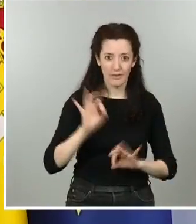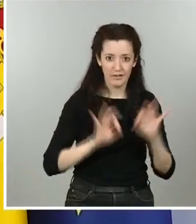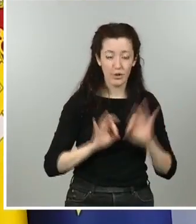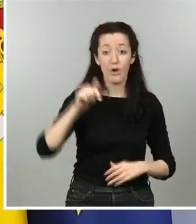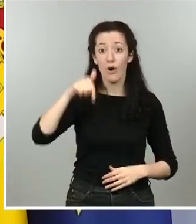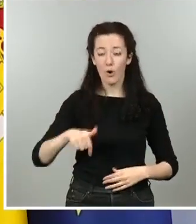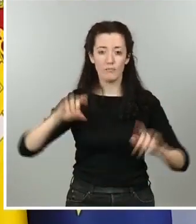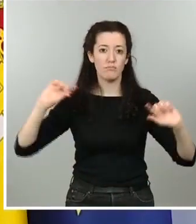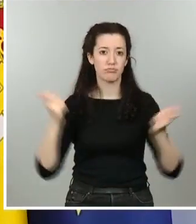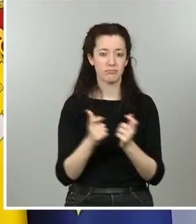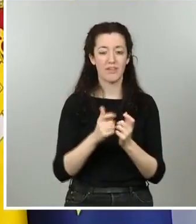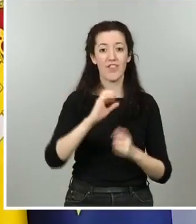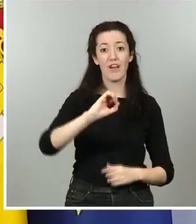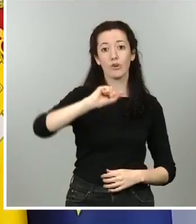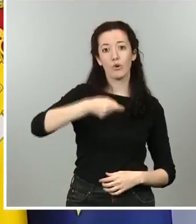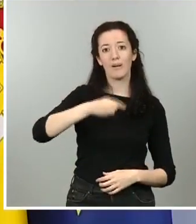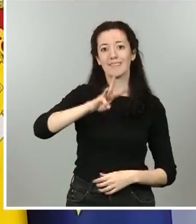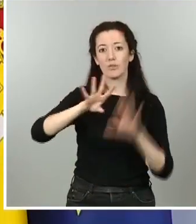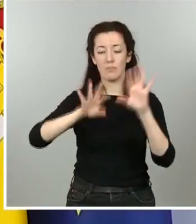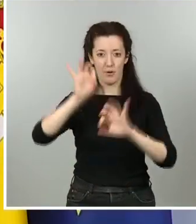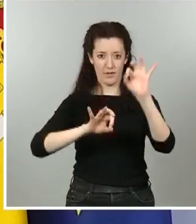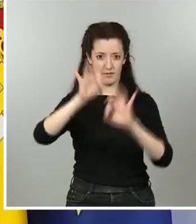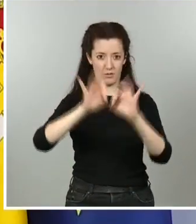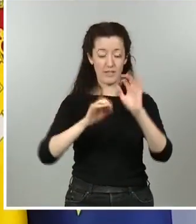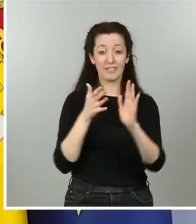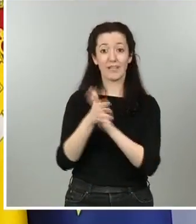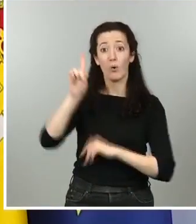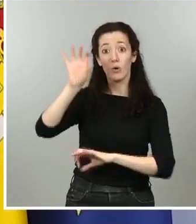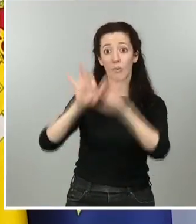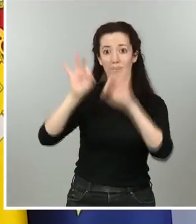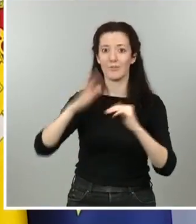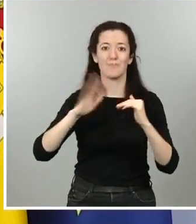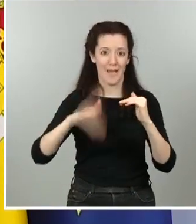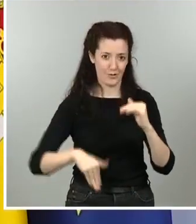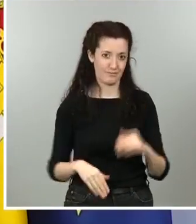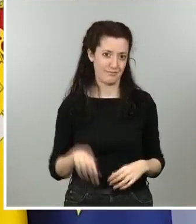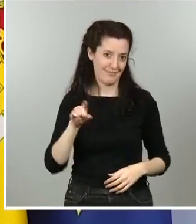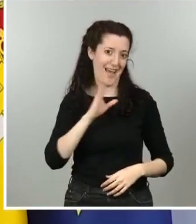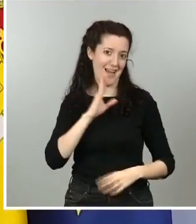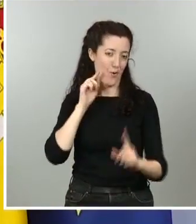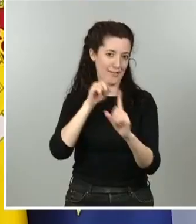0,39%, por debajo, en el entorno de 1%, que era el objetivo que nos habíamos fijado para esta semana. 7 semanas,